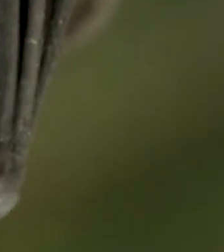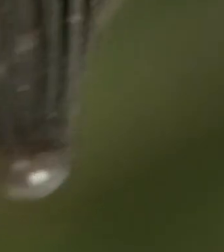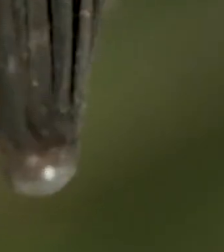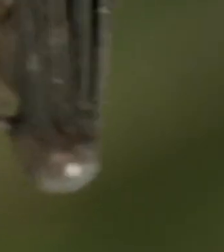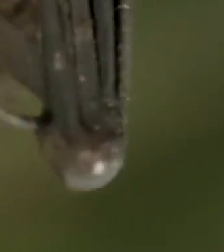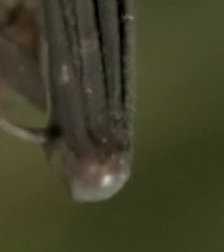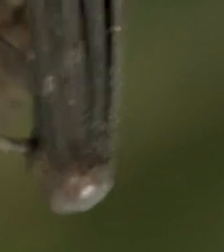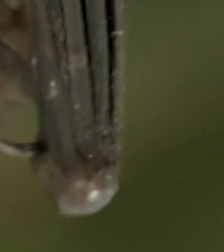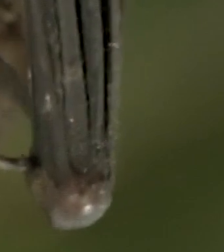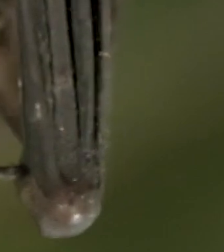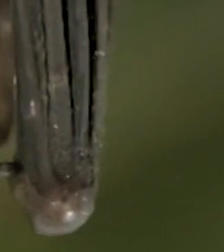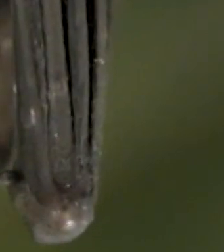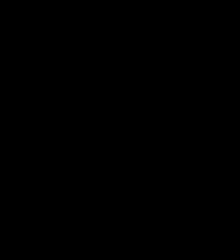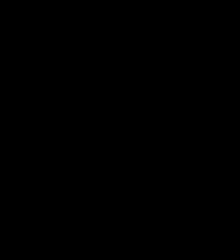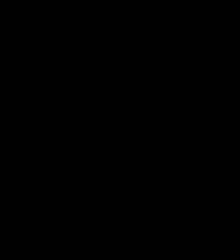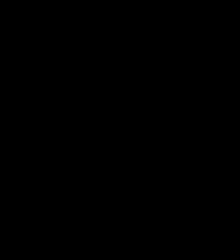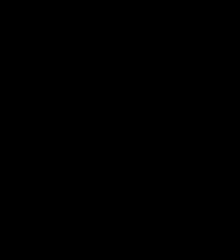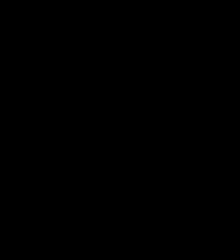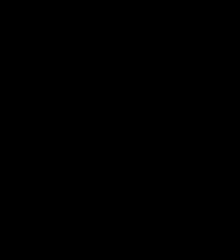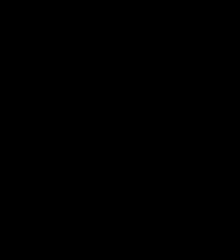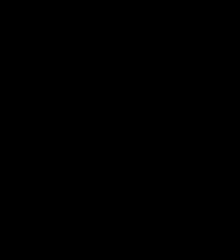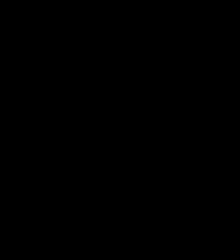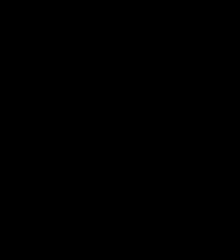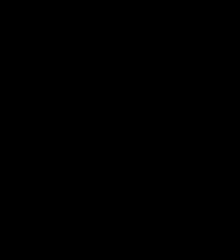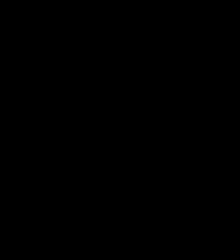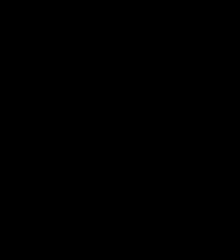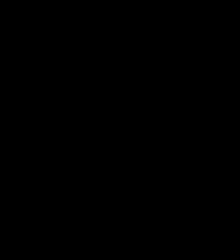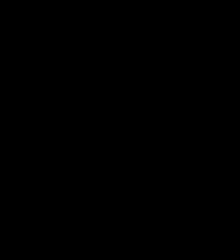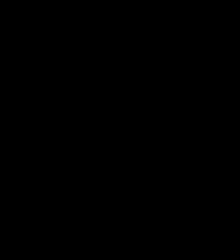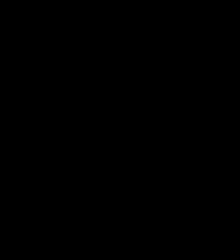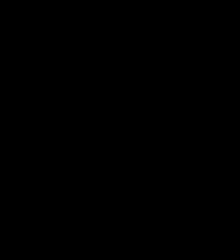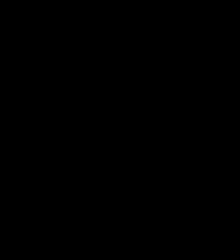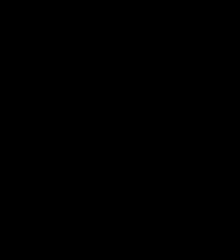Solo en 13, Costa Rica Televisión.